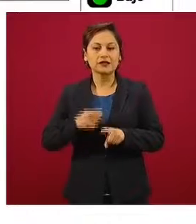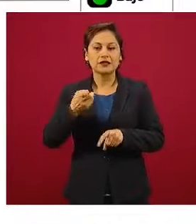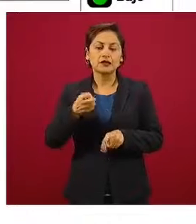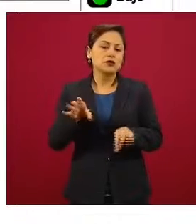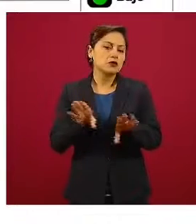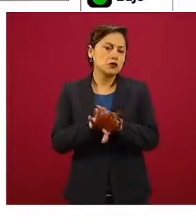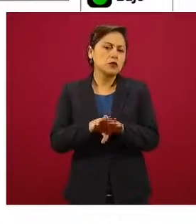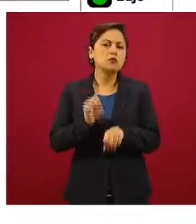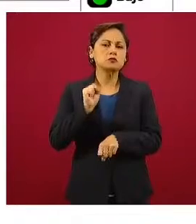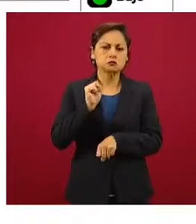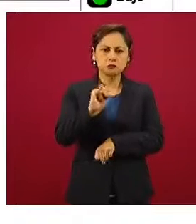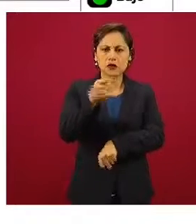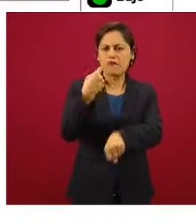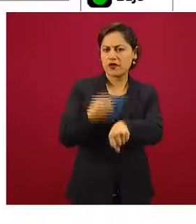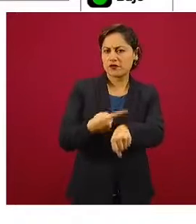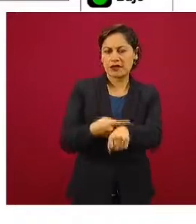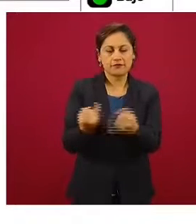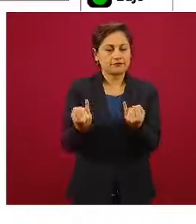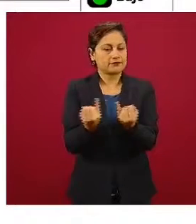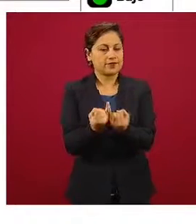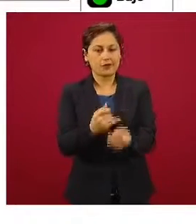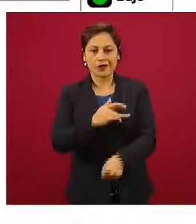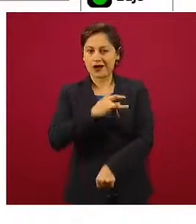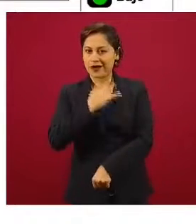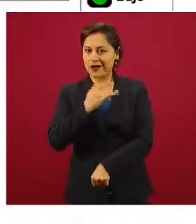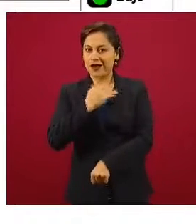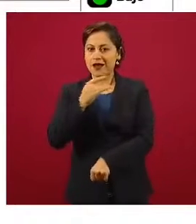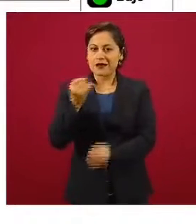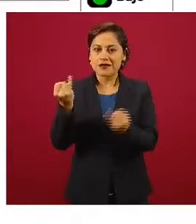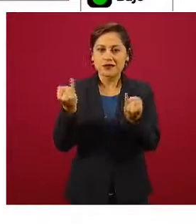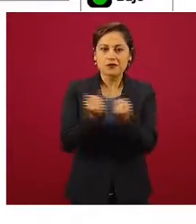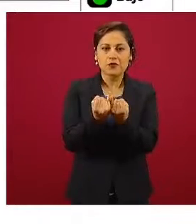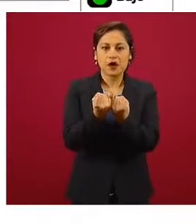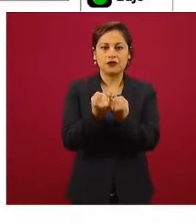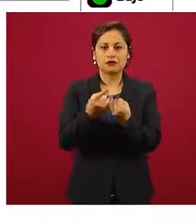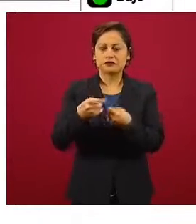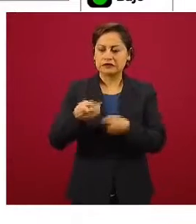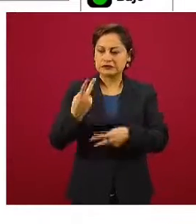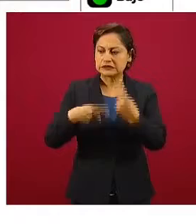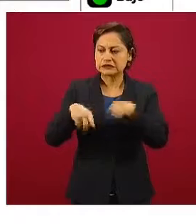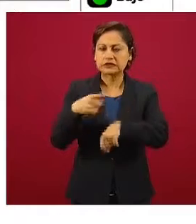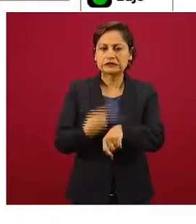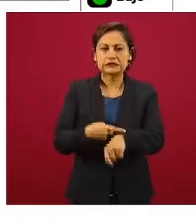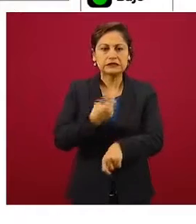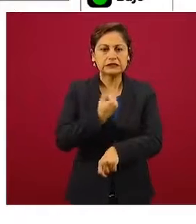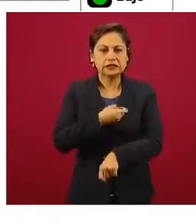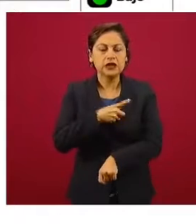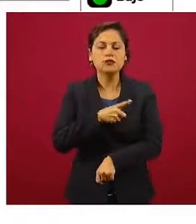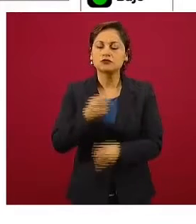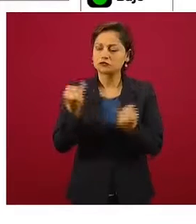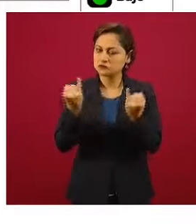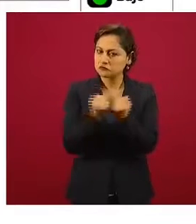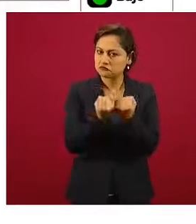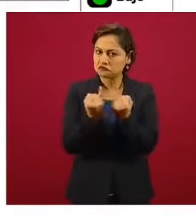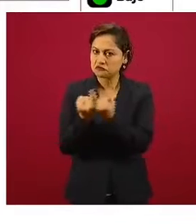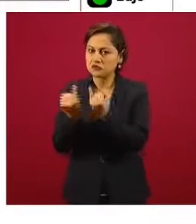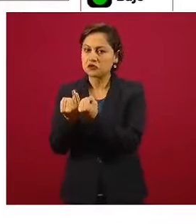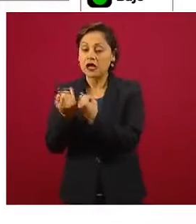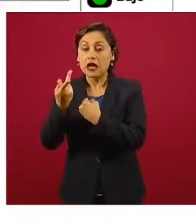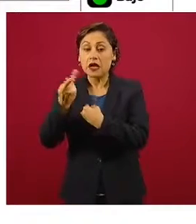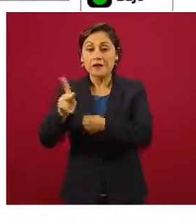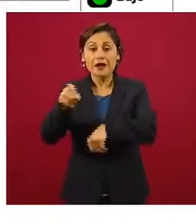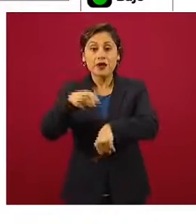mismos tipos de daño a la salud, pero el tiempo en que se presenta no es el mismo